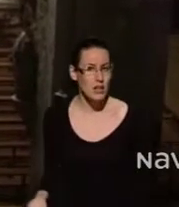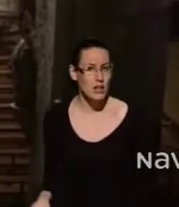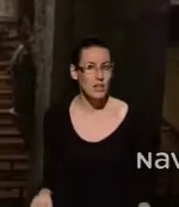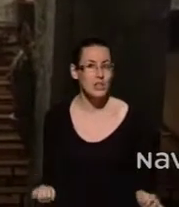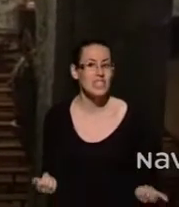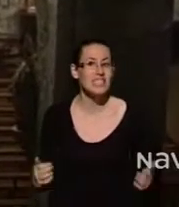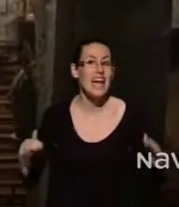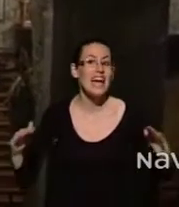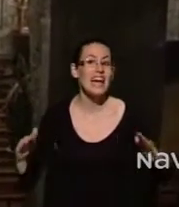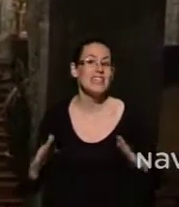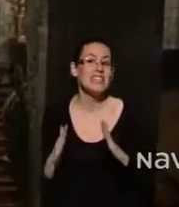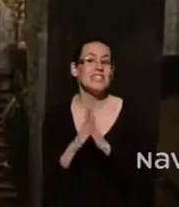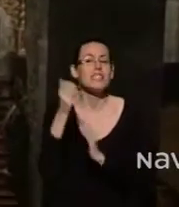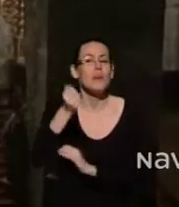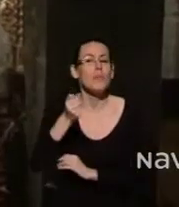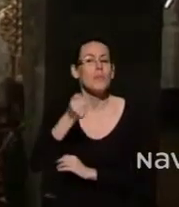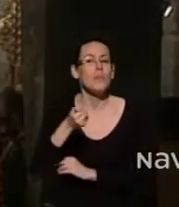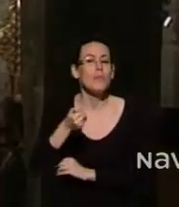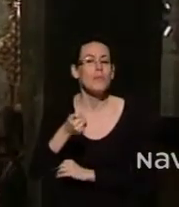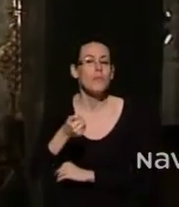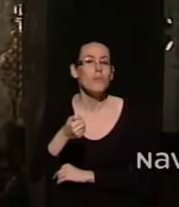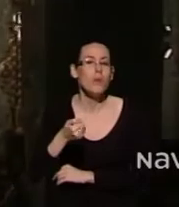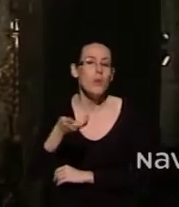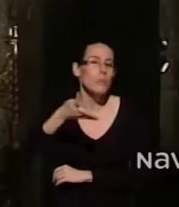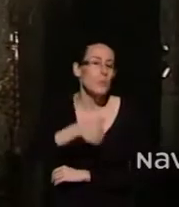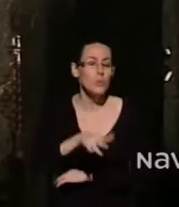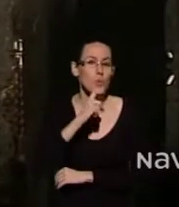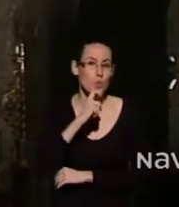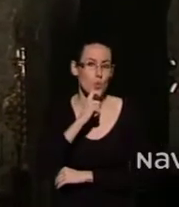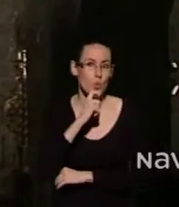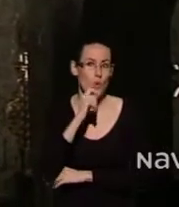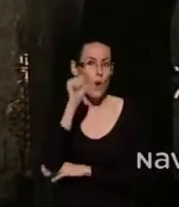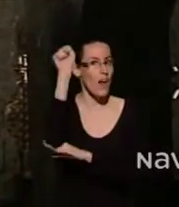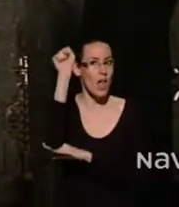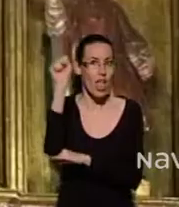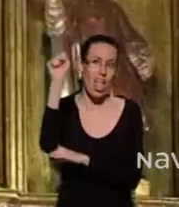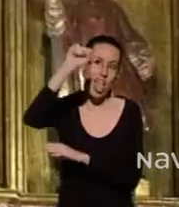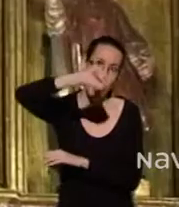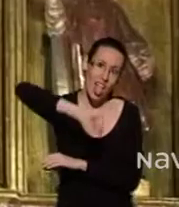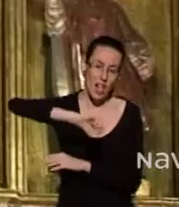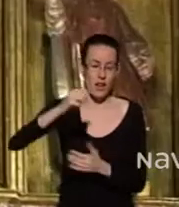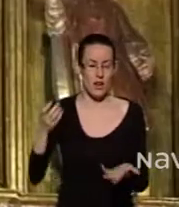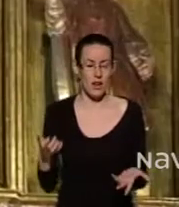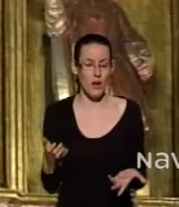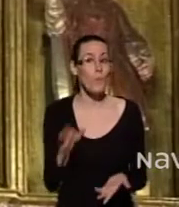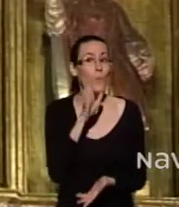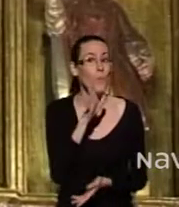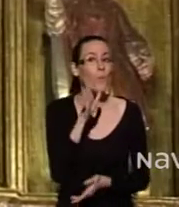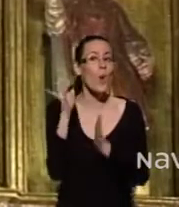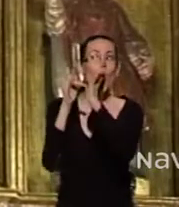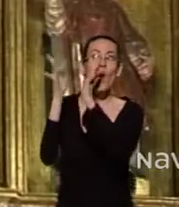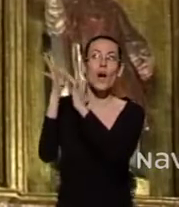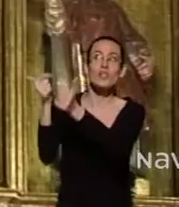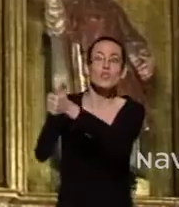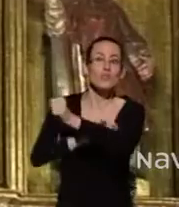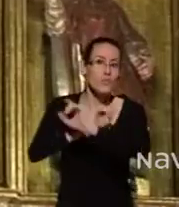murió cabeza abajo. Quiso que le pusieran así para no ser igual que el maestro, el Cristo